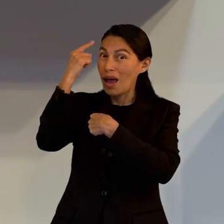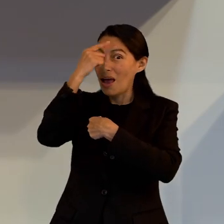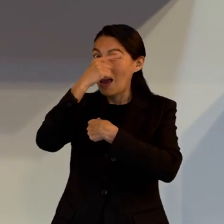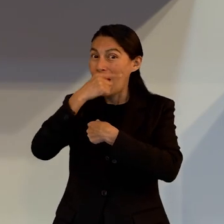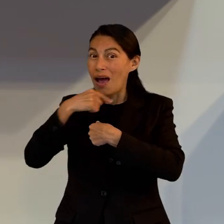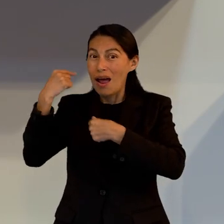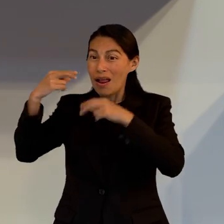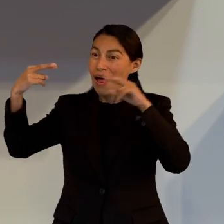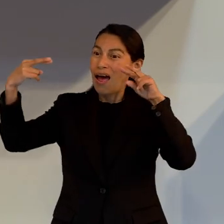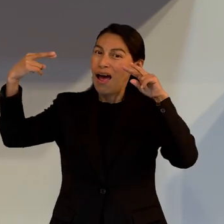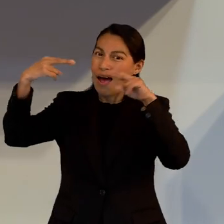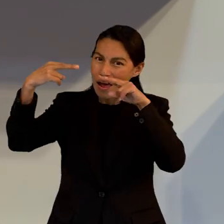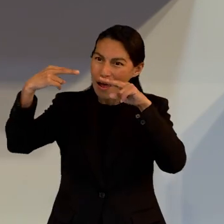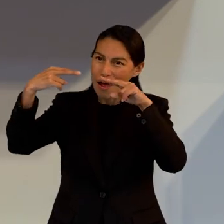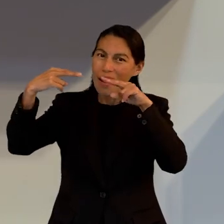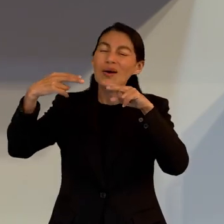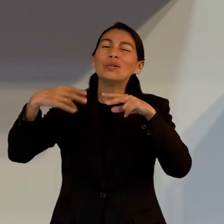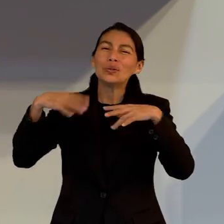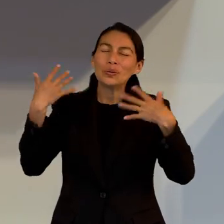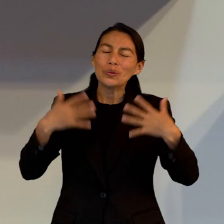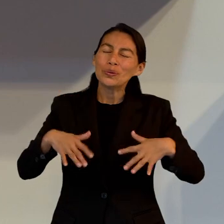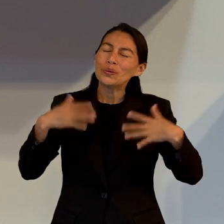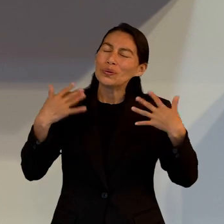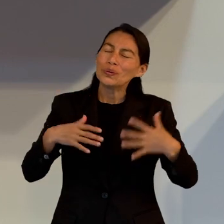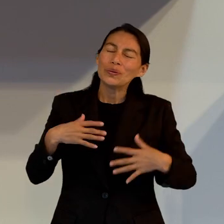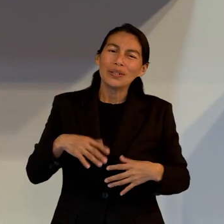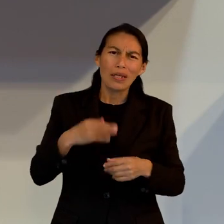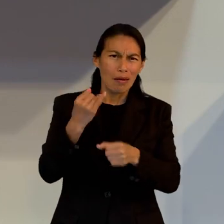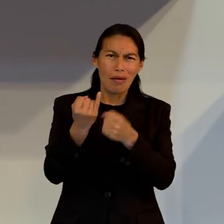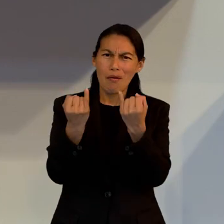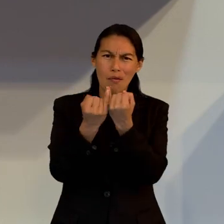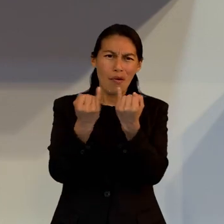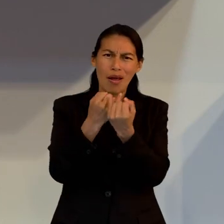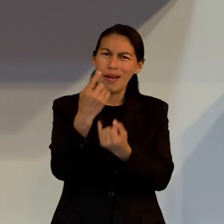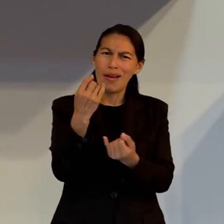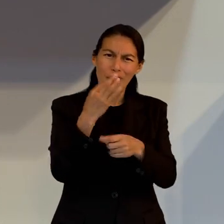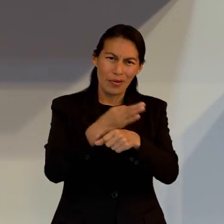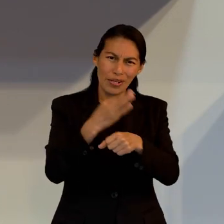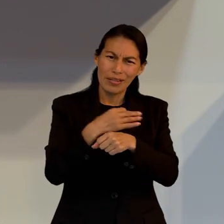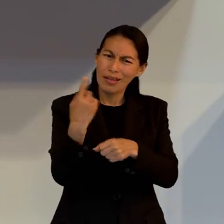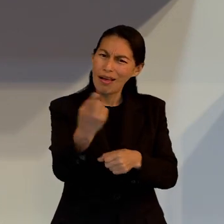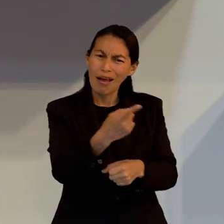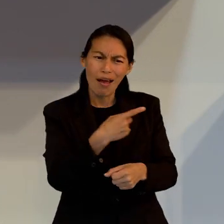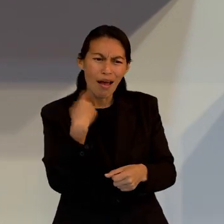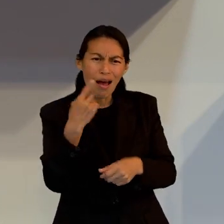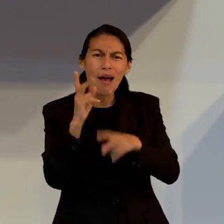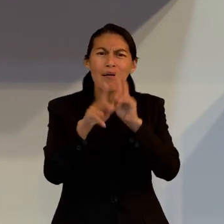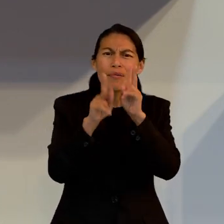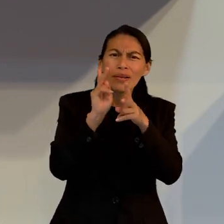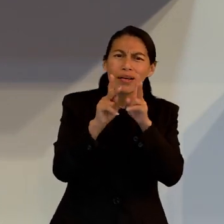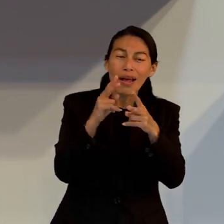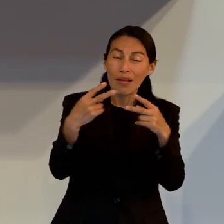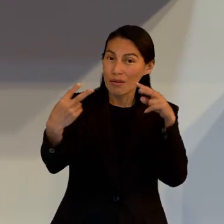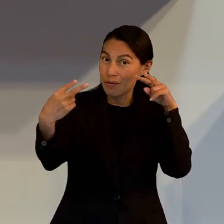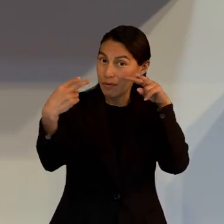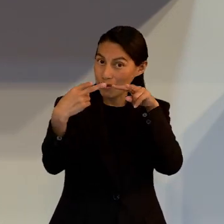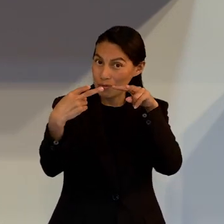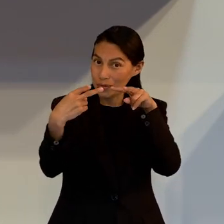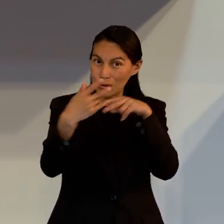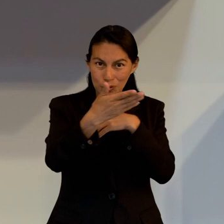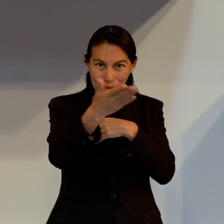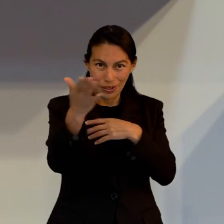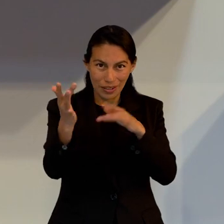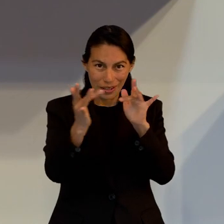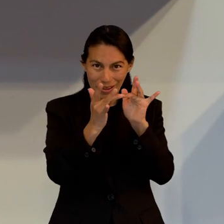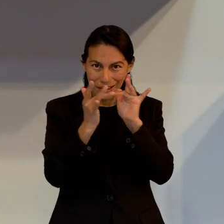a dios su rostro así como estamos platicando y esto también para ustedes que nos